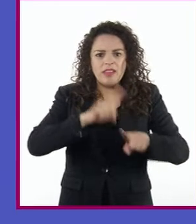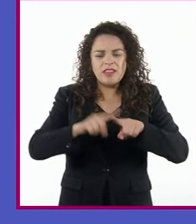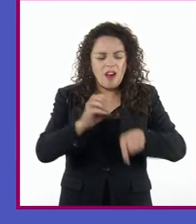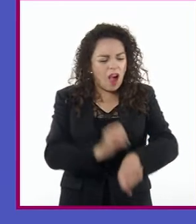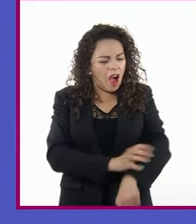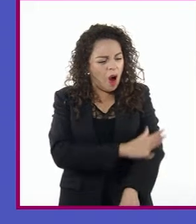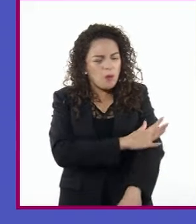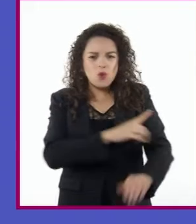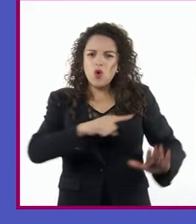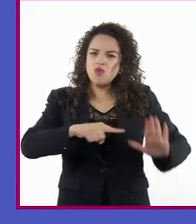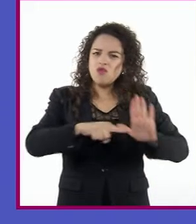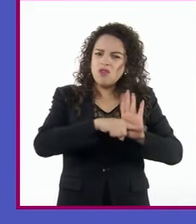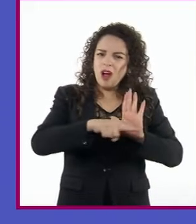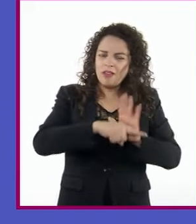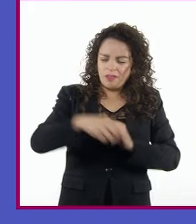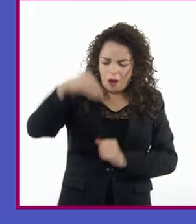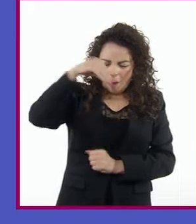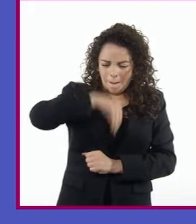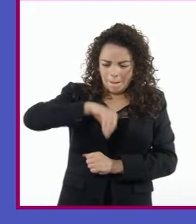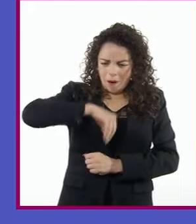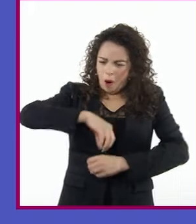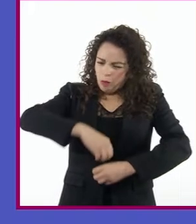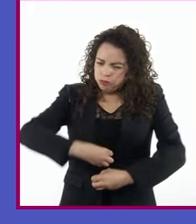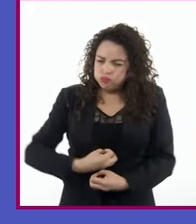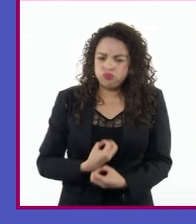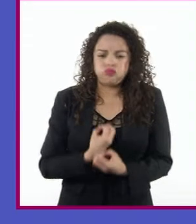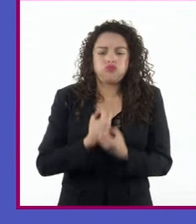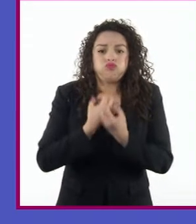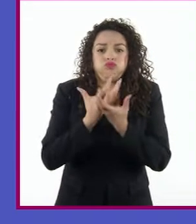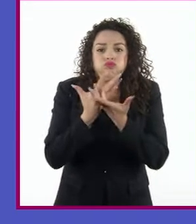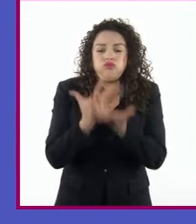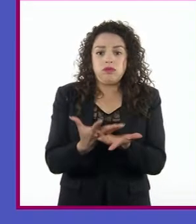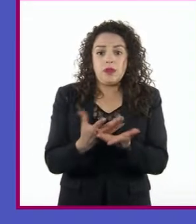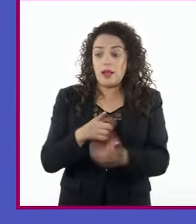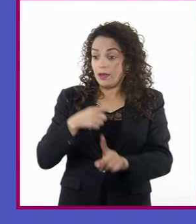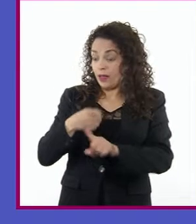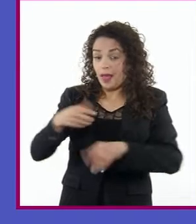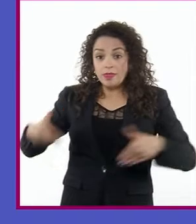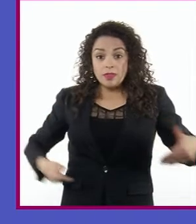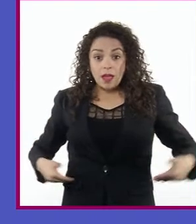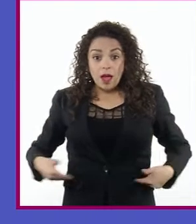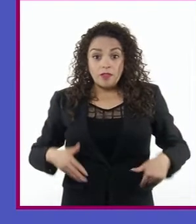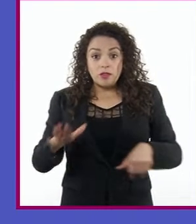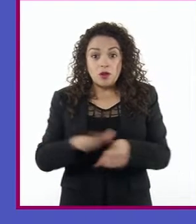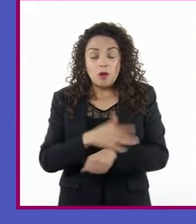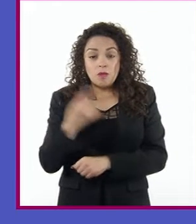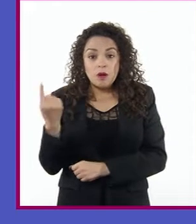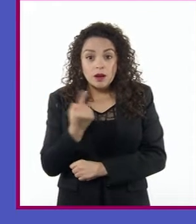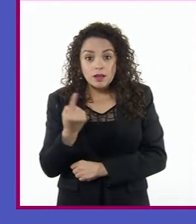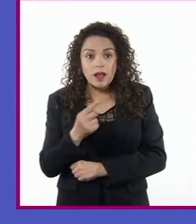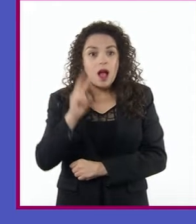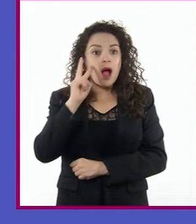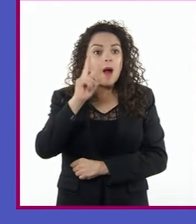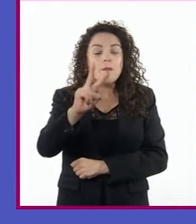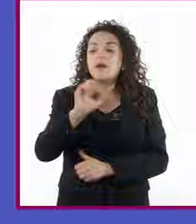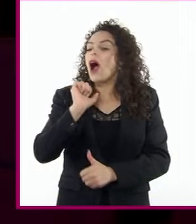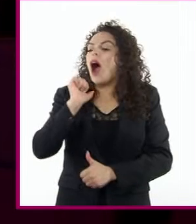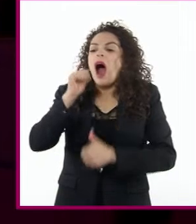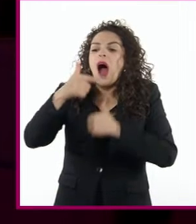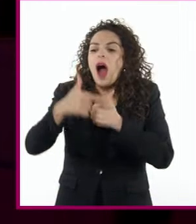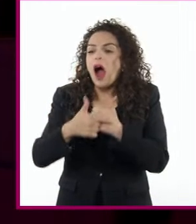un desahogo emocional provocado, en el caso del teatro, por la contemplación de una situación